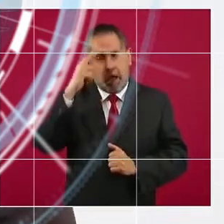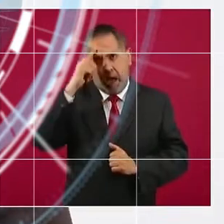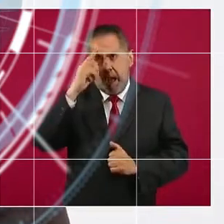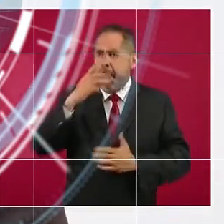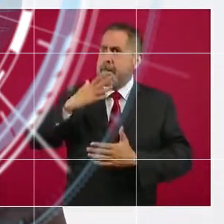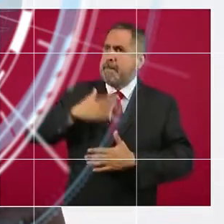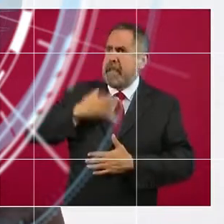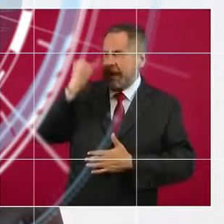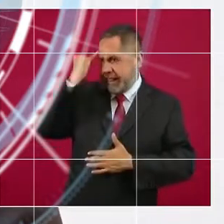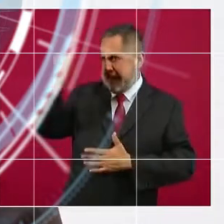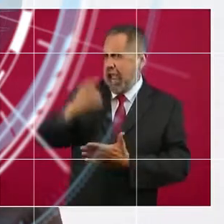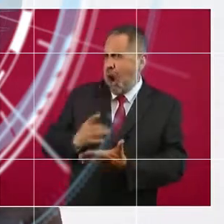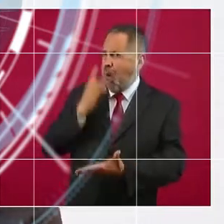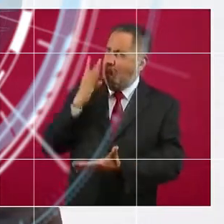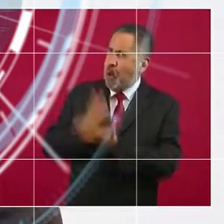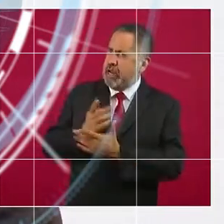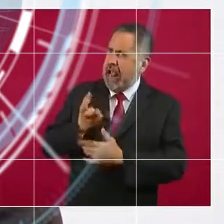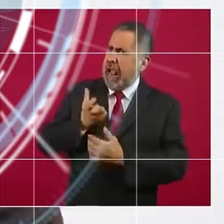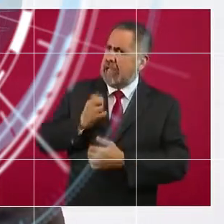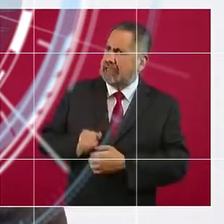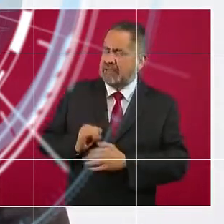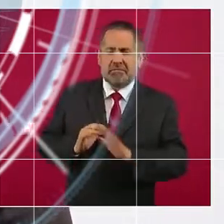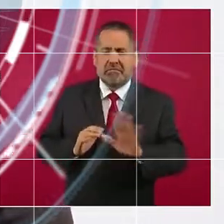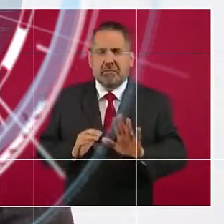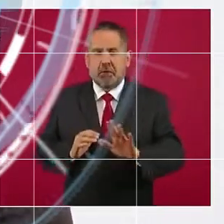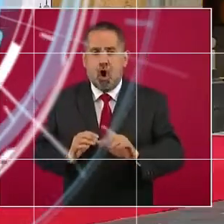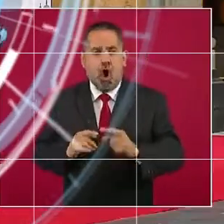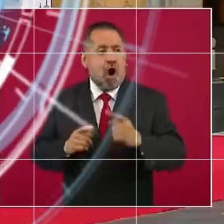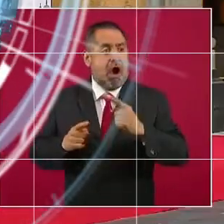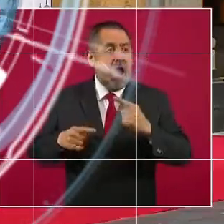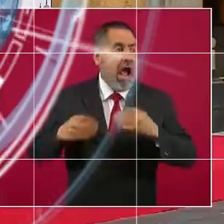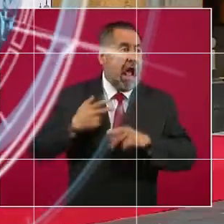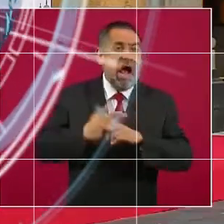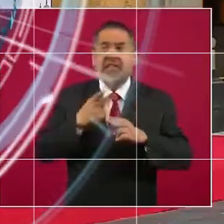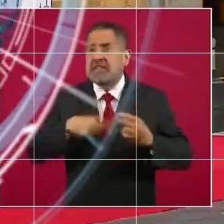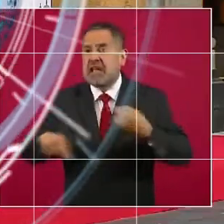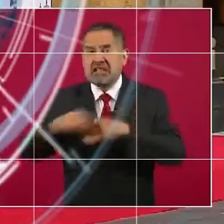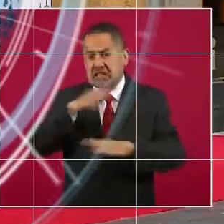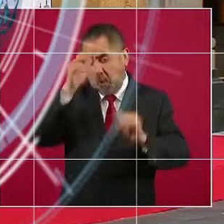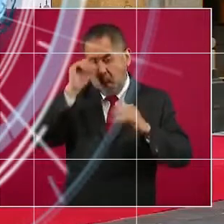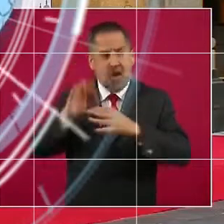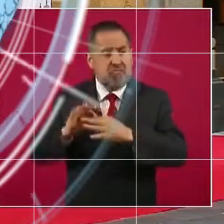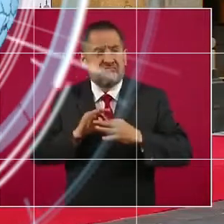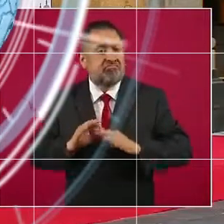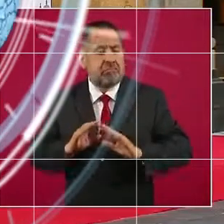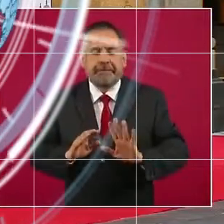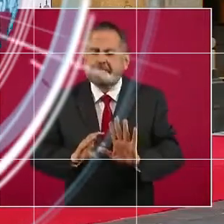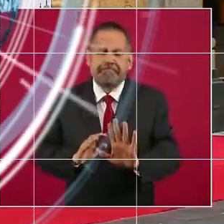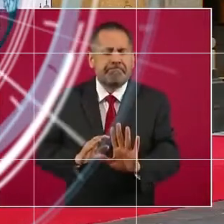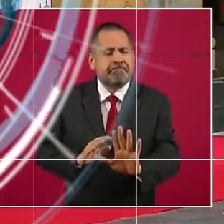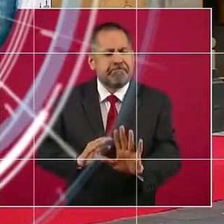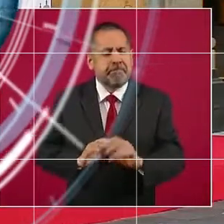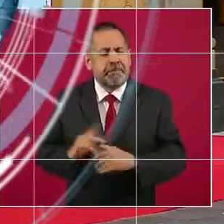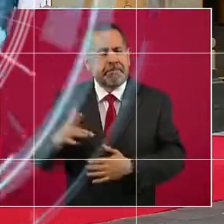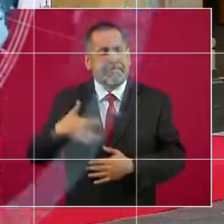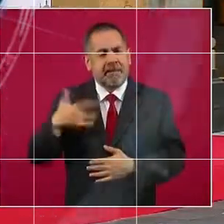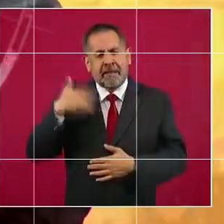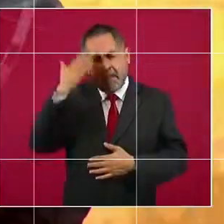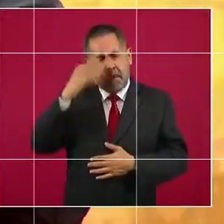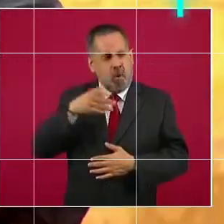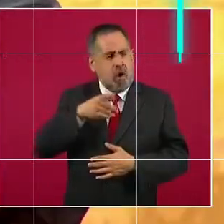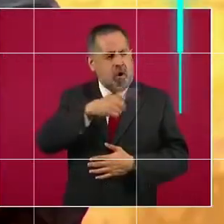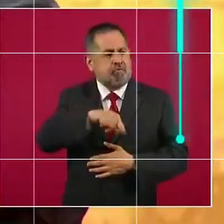único, ni al consenso. Estamos conscientes de que existe